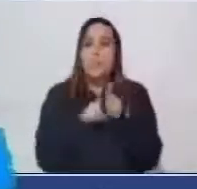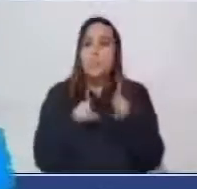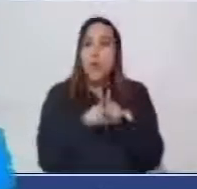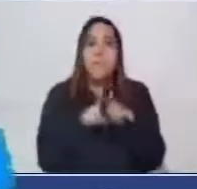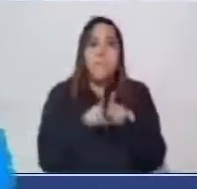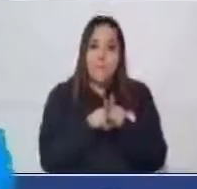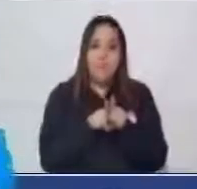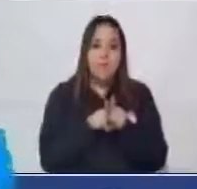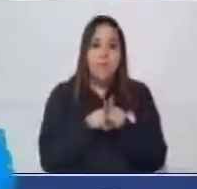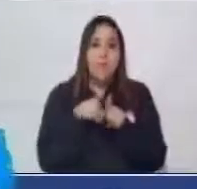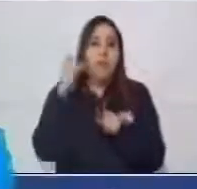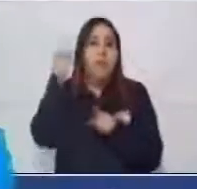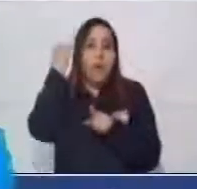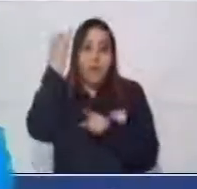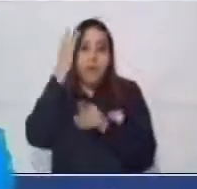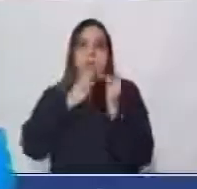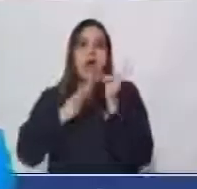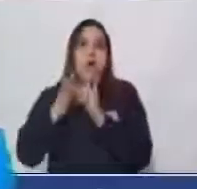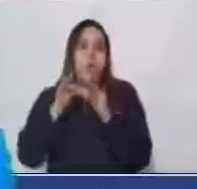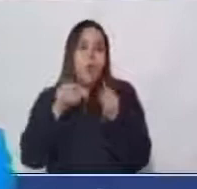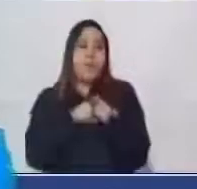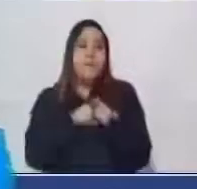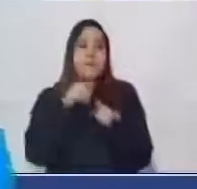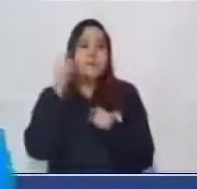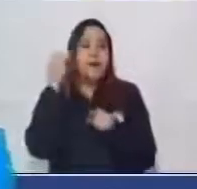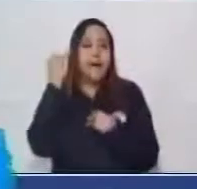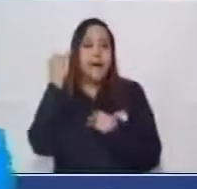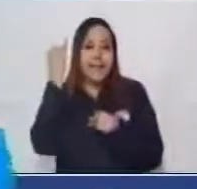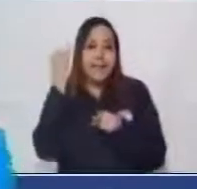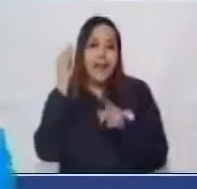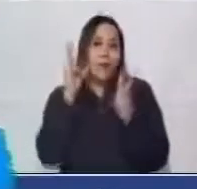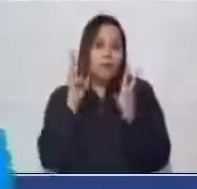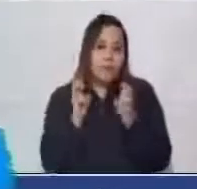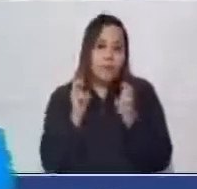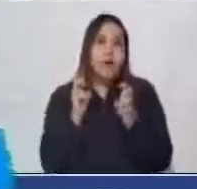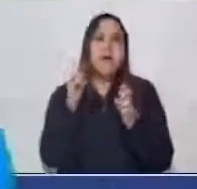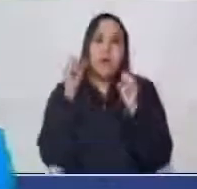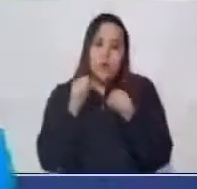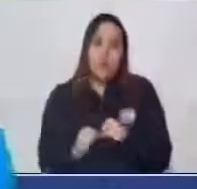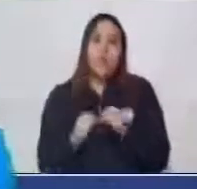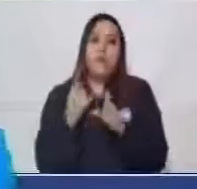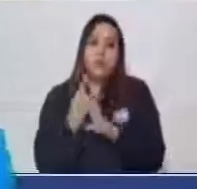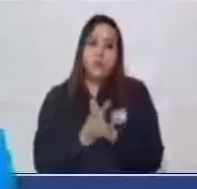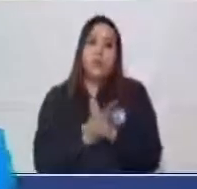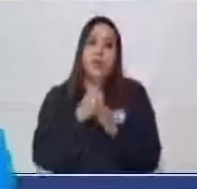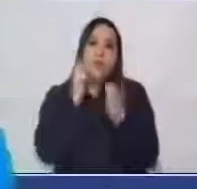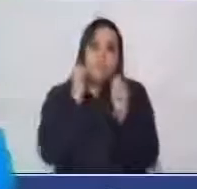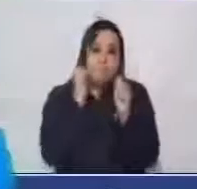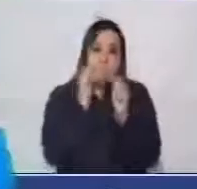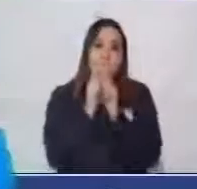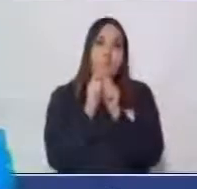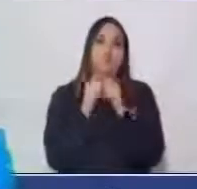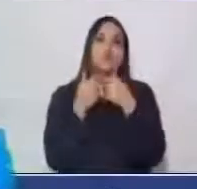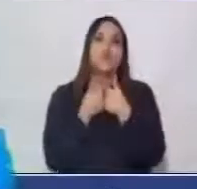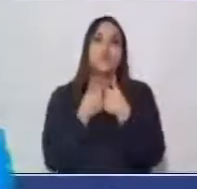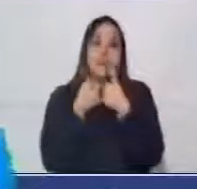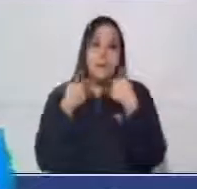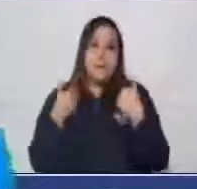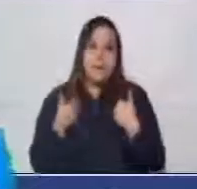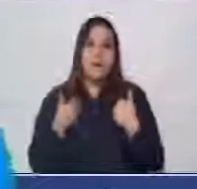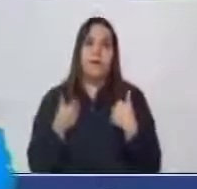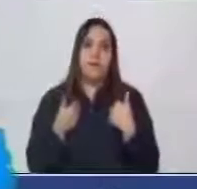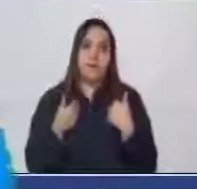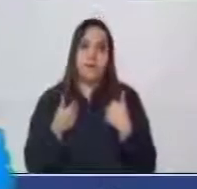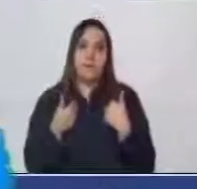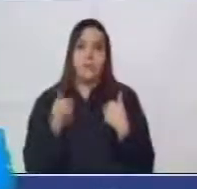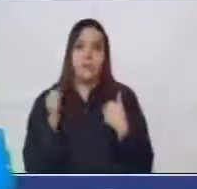tema, hay un punto y aparte. Aquí podemos poner otros puntos que nos indican que son puntos y seguidos,